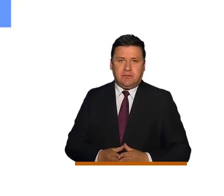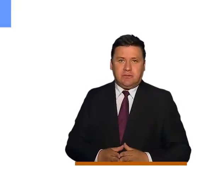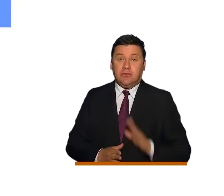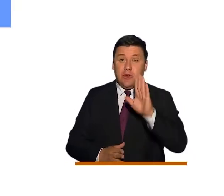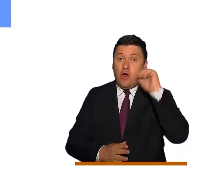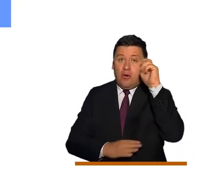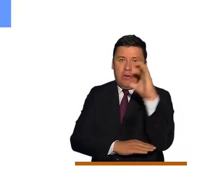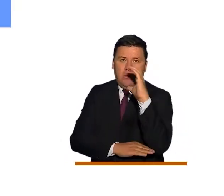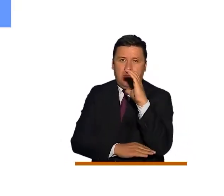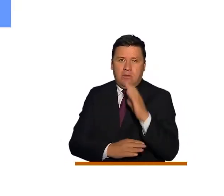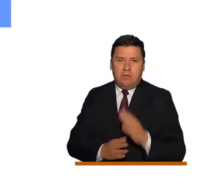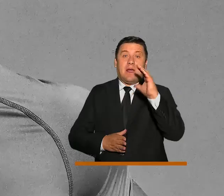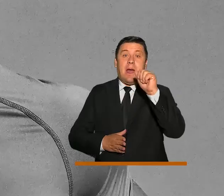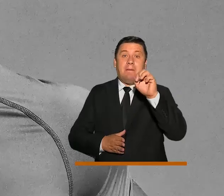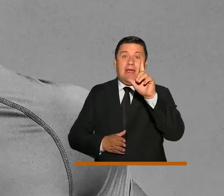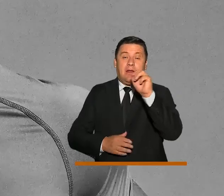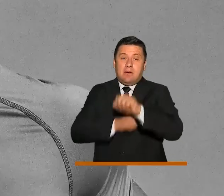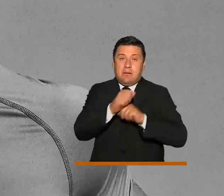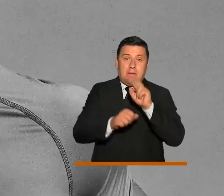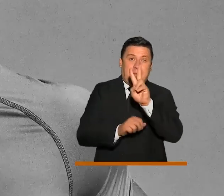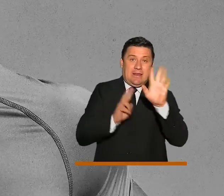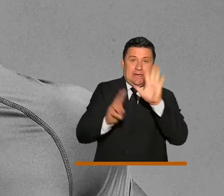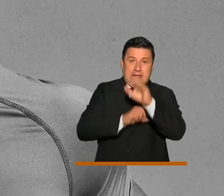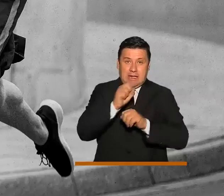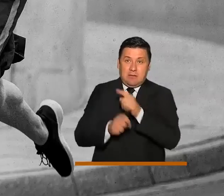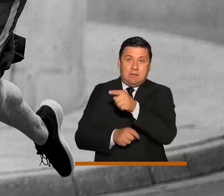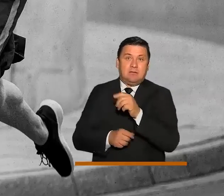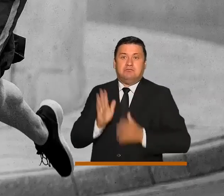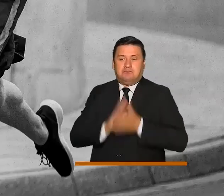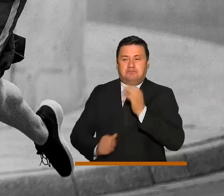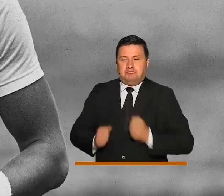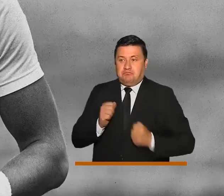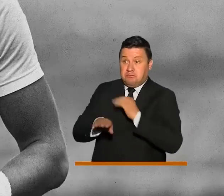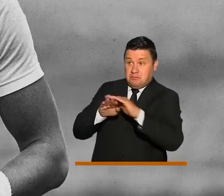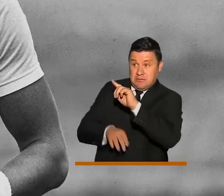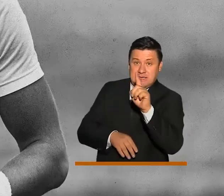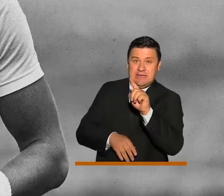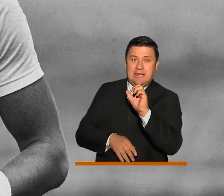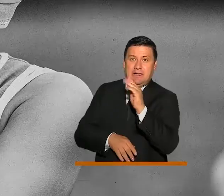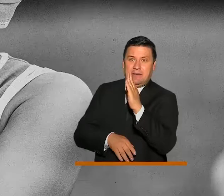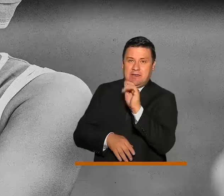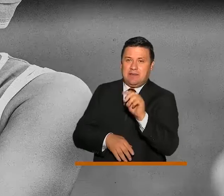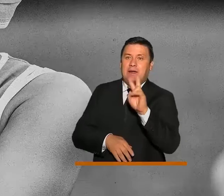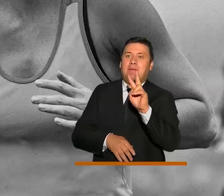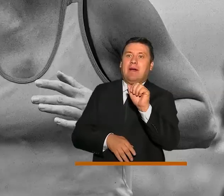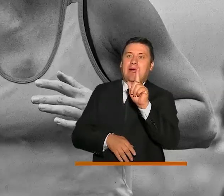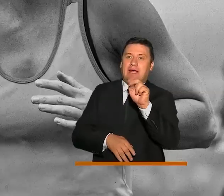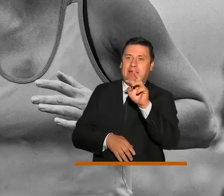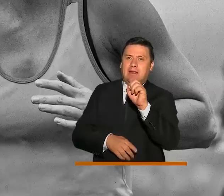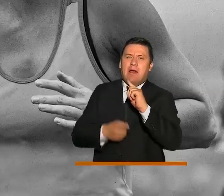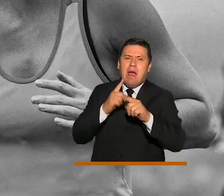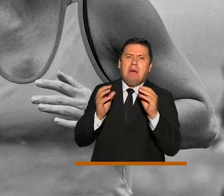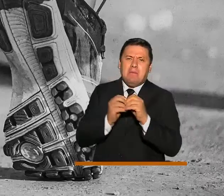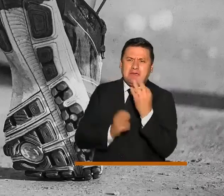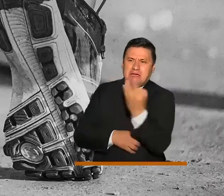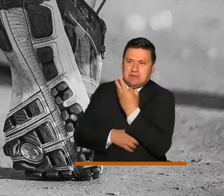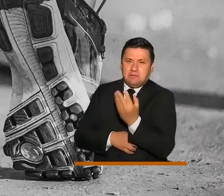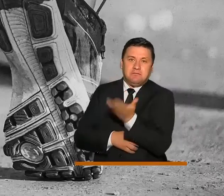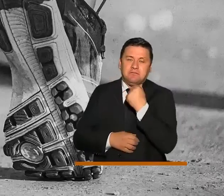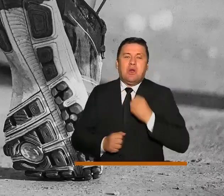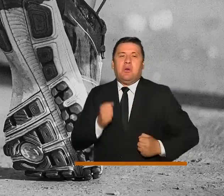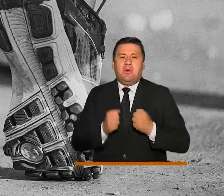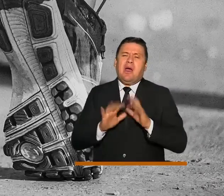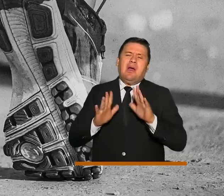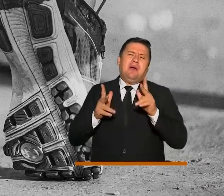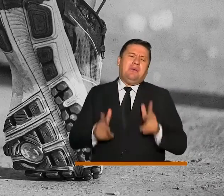todos. Gobierno de Colombia. Camilo, 27 años. Sale a trotar. Invita a Sebastián, Valentina y tres amigos más. Hacen